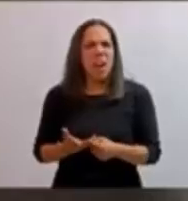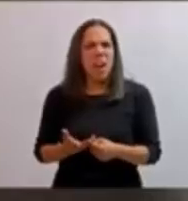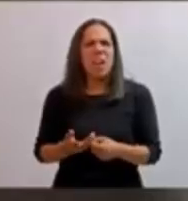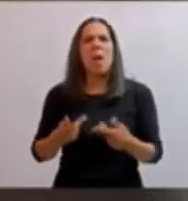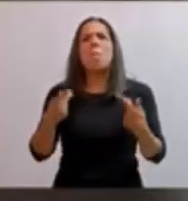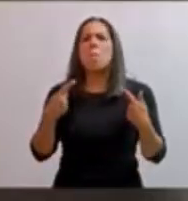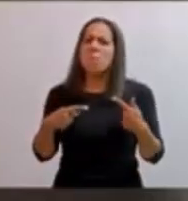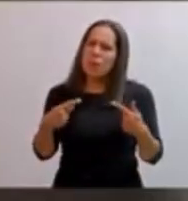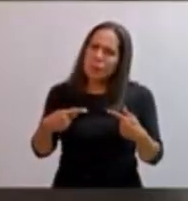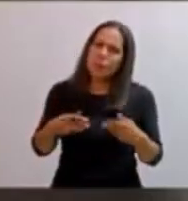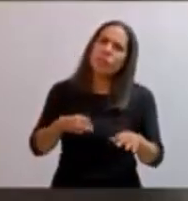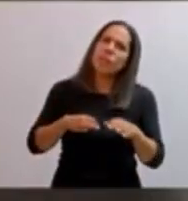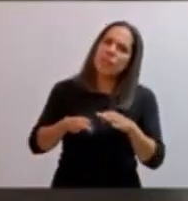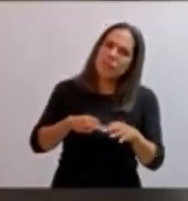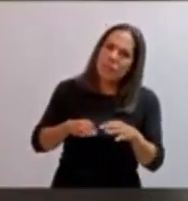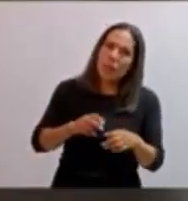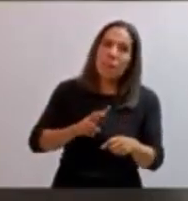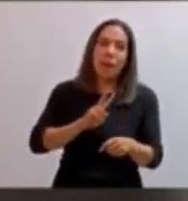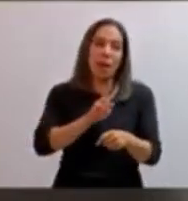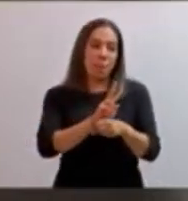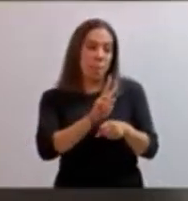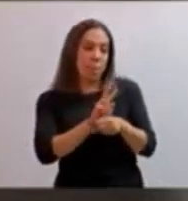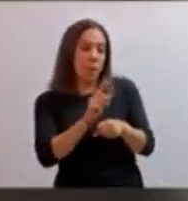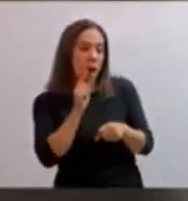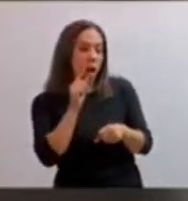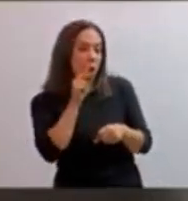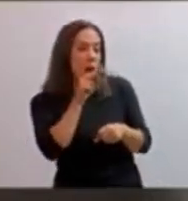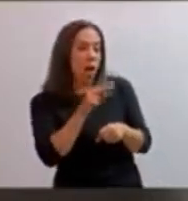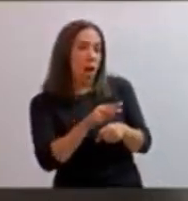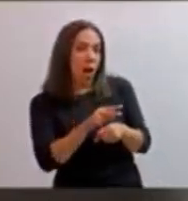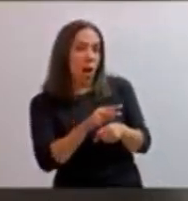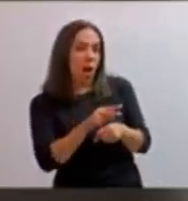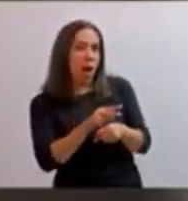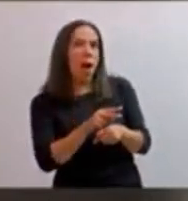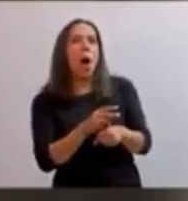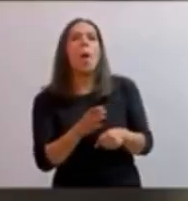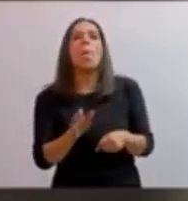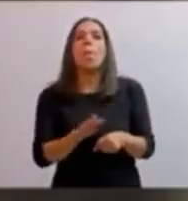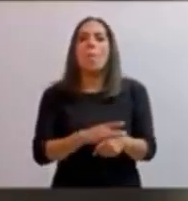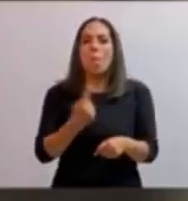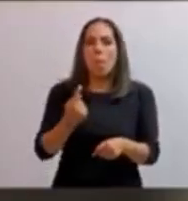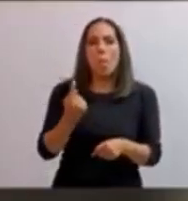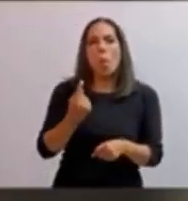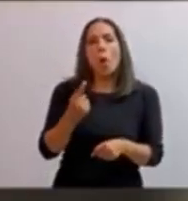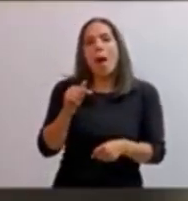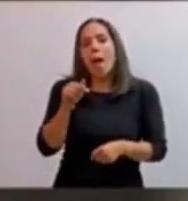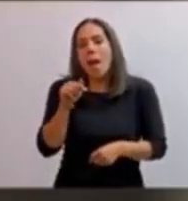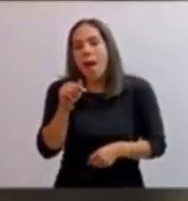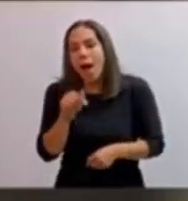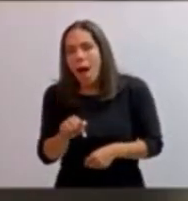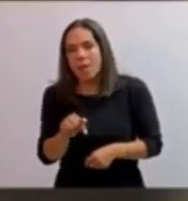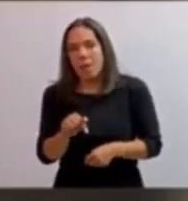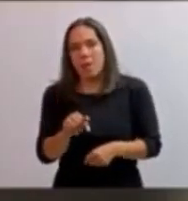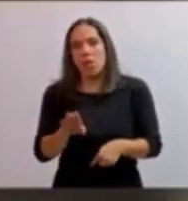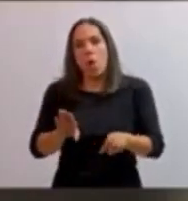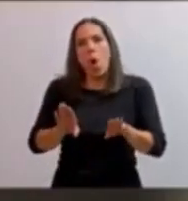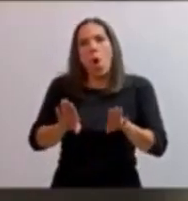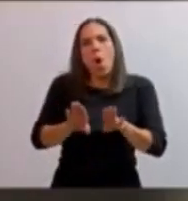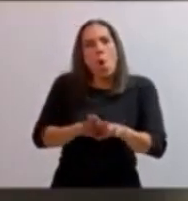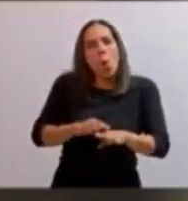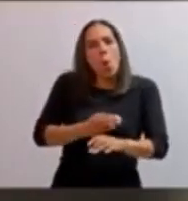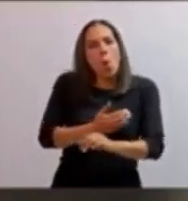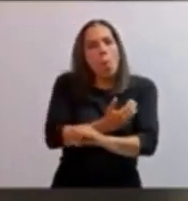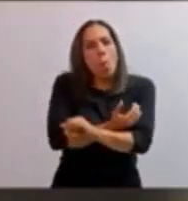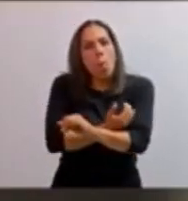de supervisión y de dirección, porque justo en ellos se plantea este